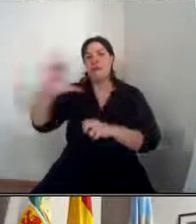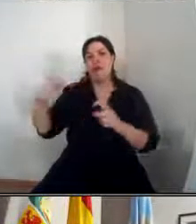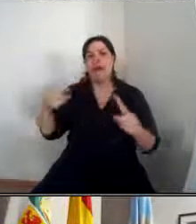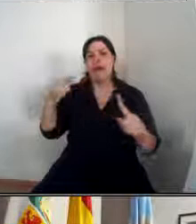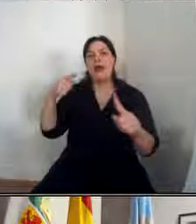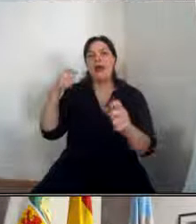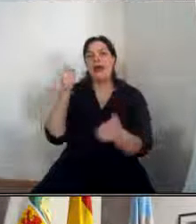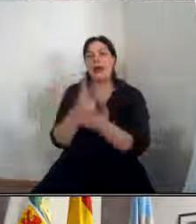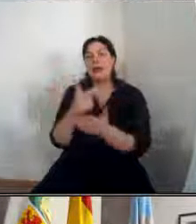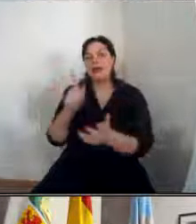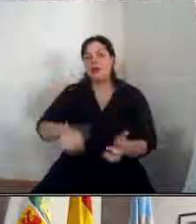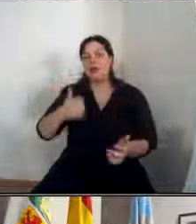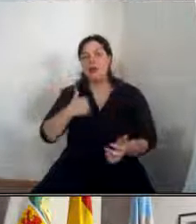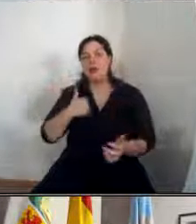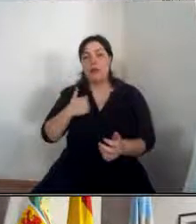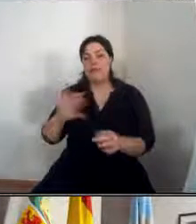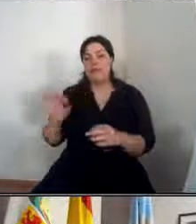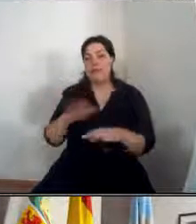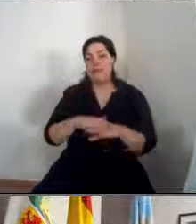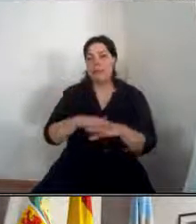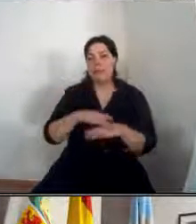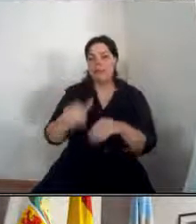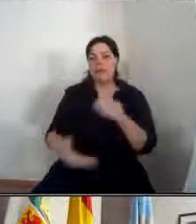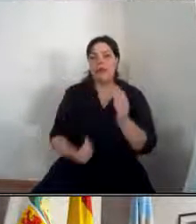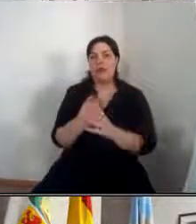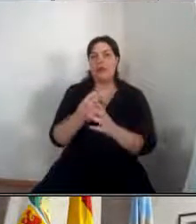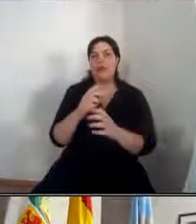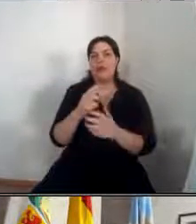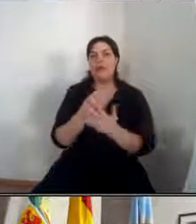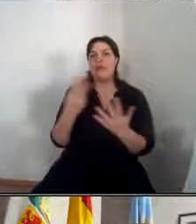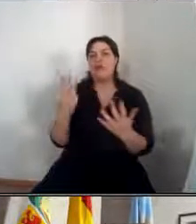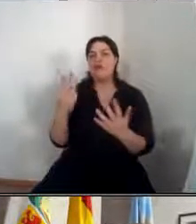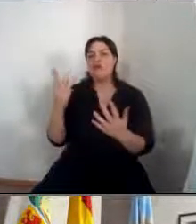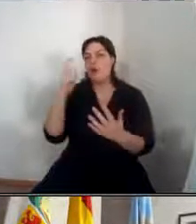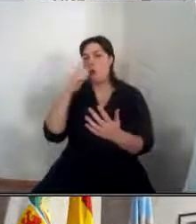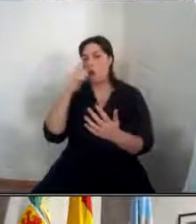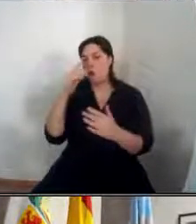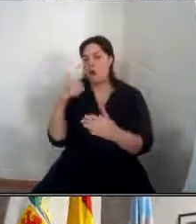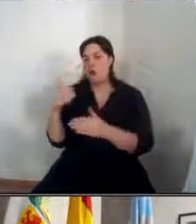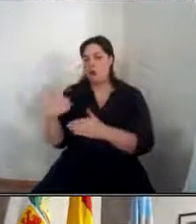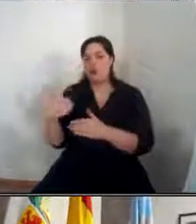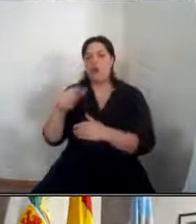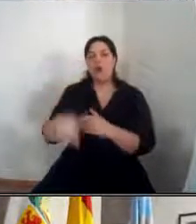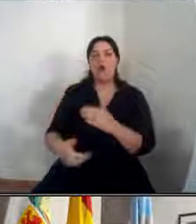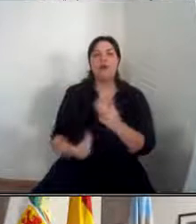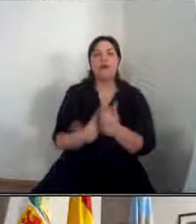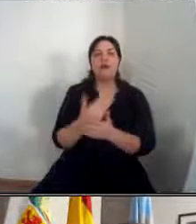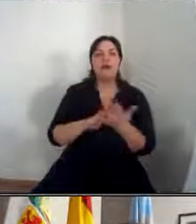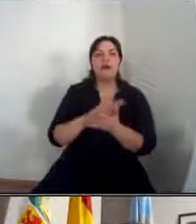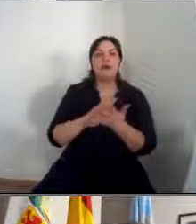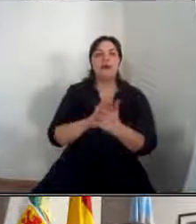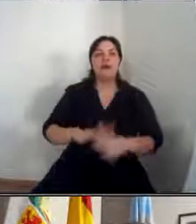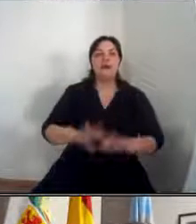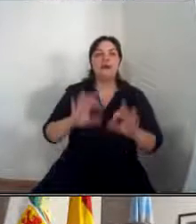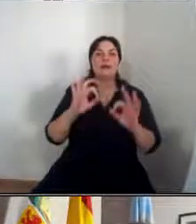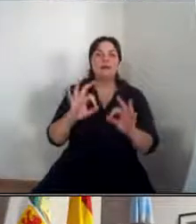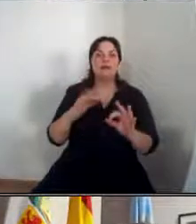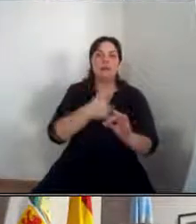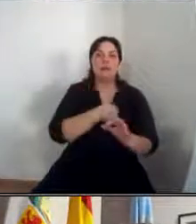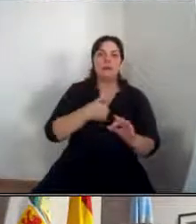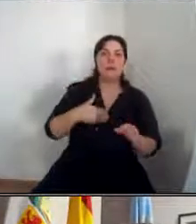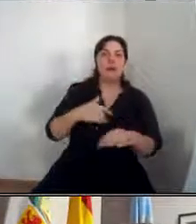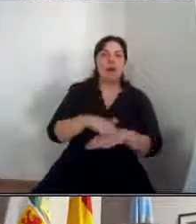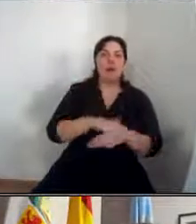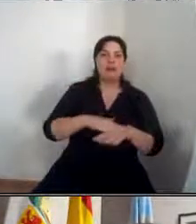la. No, perdón, este es el del 18 de junio, perdón, es el siguiente. Hoy estamos desarrollando más concretamente el papel de las